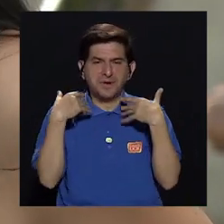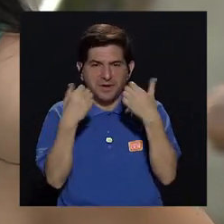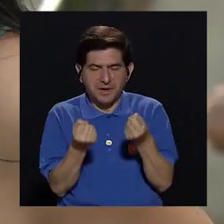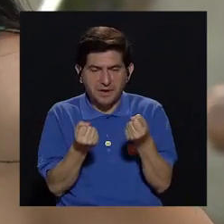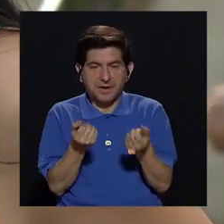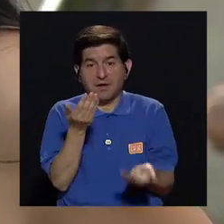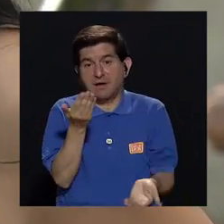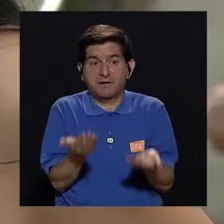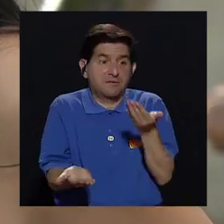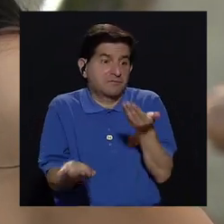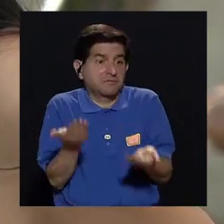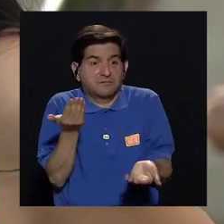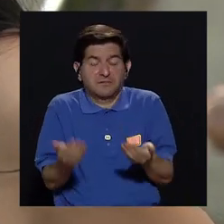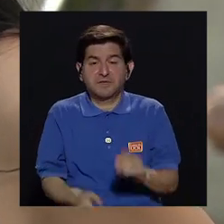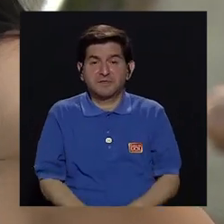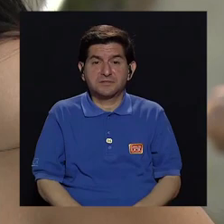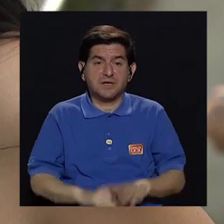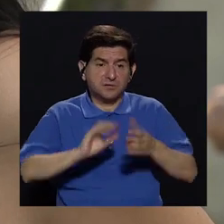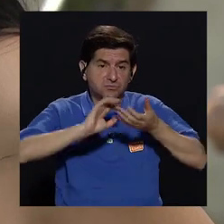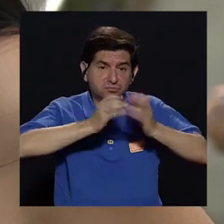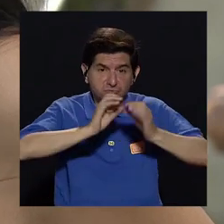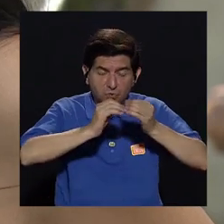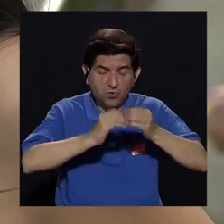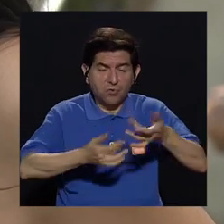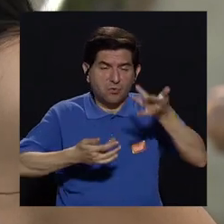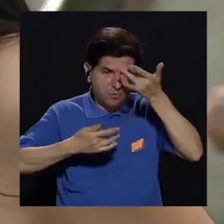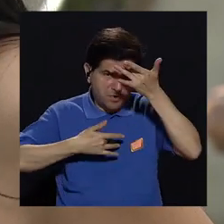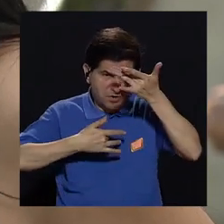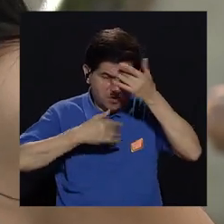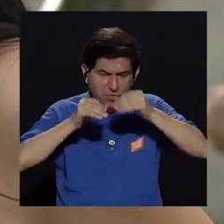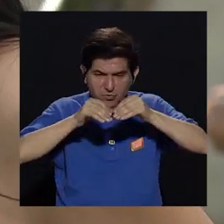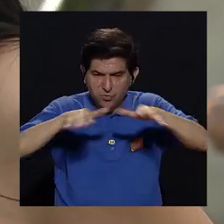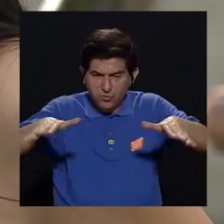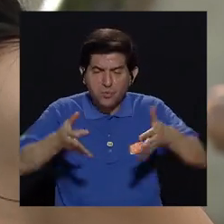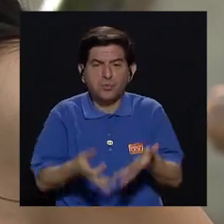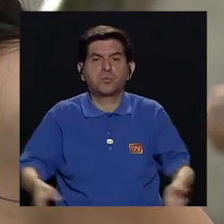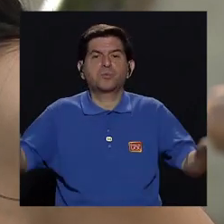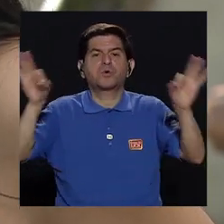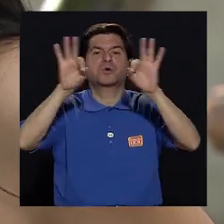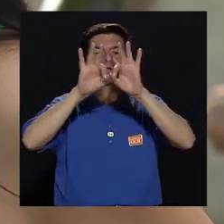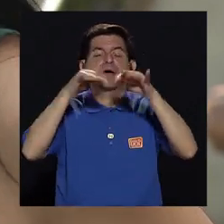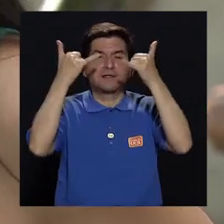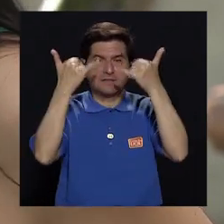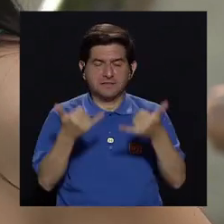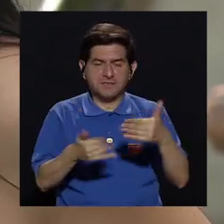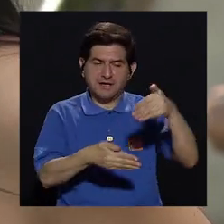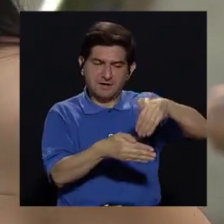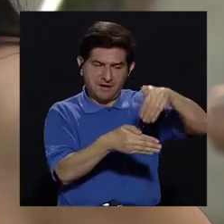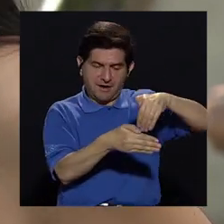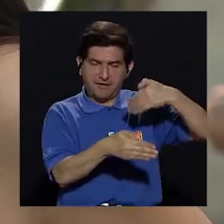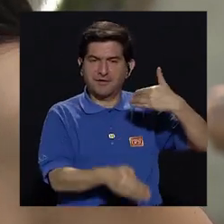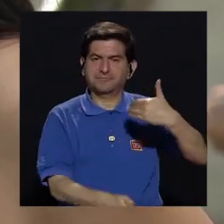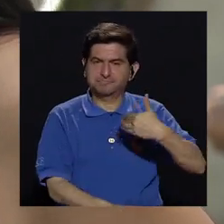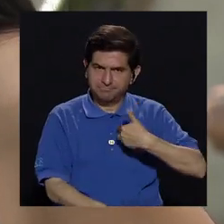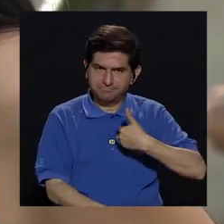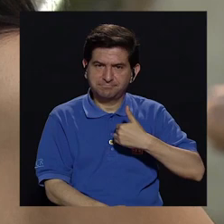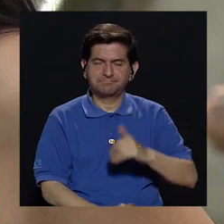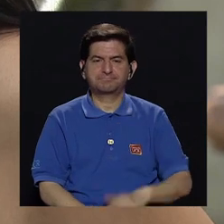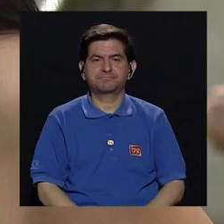¿verdad?, frente a datos epidemiológicos importantes que ya se lleva al